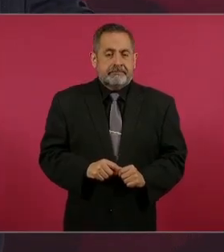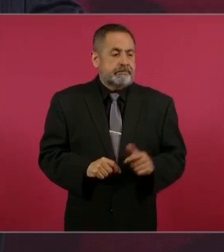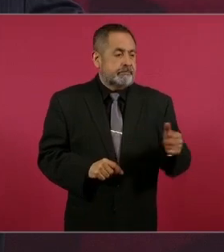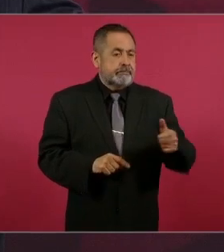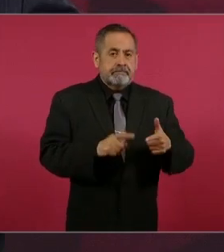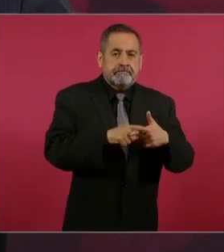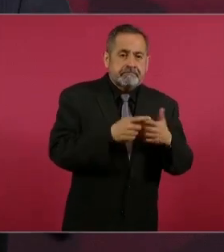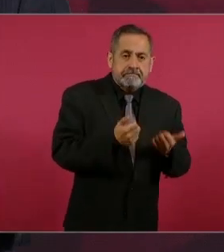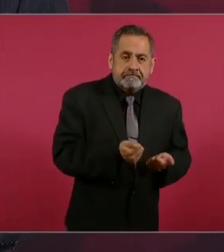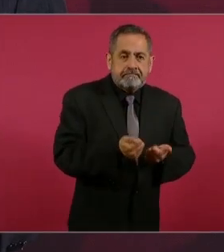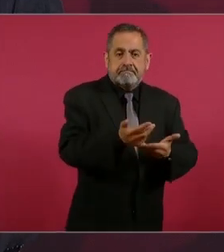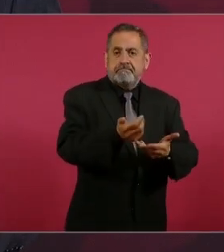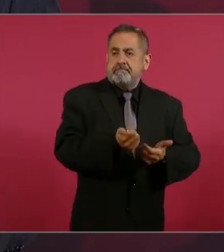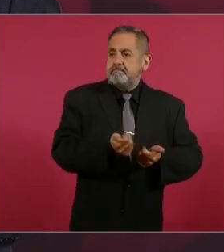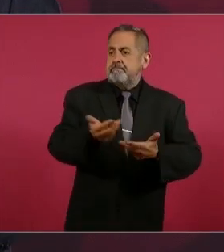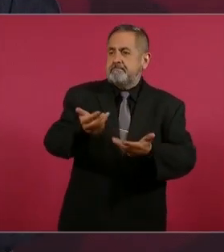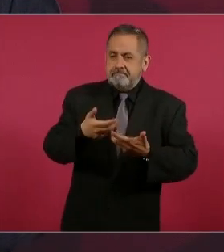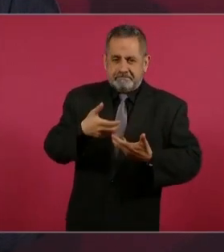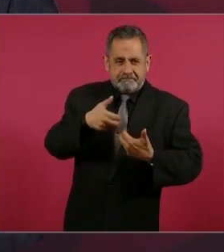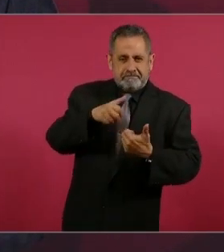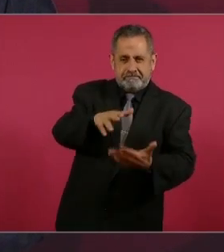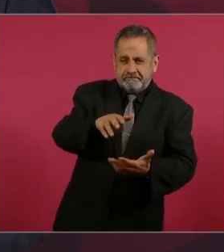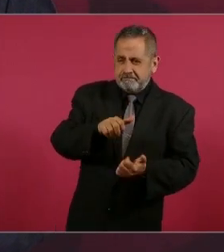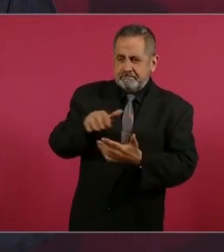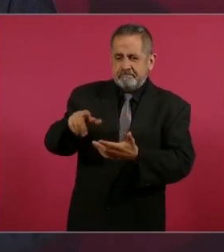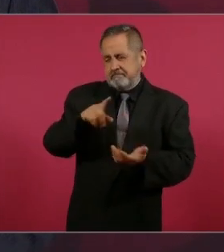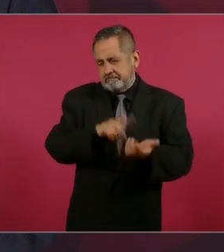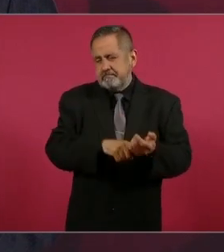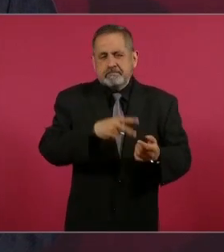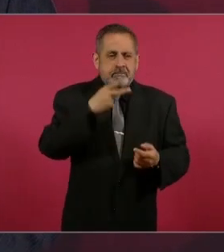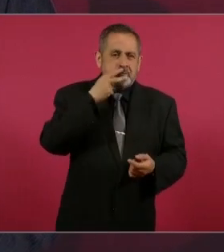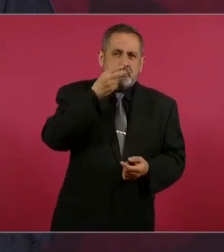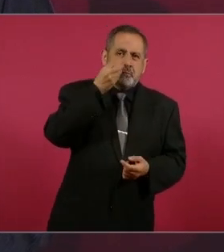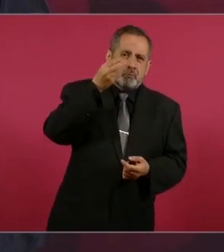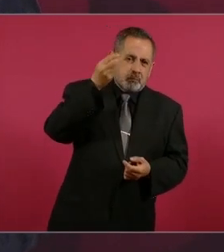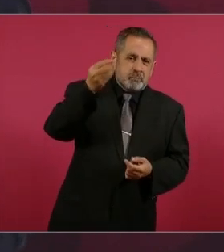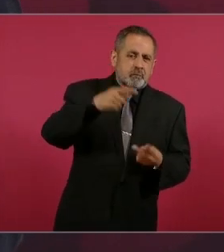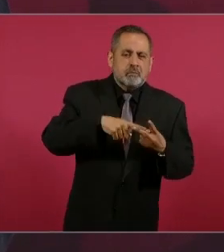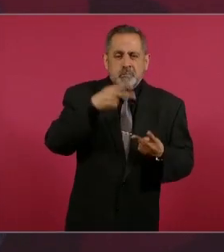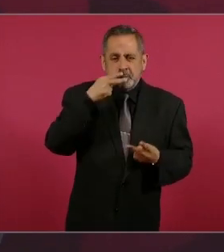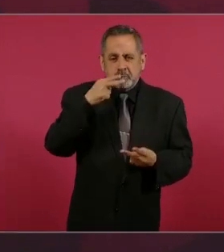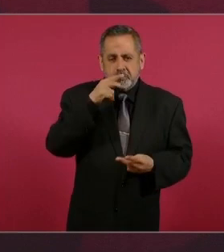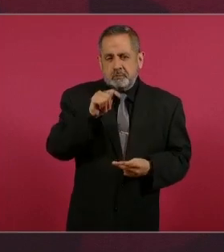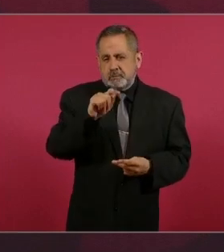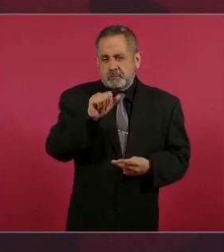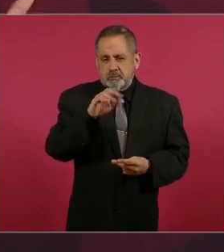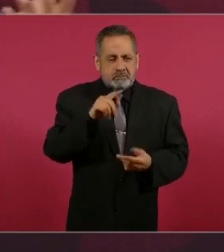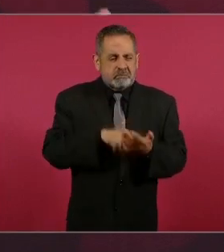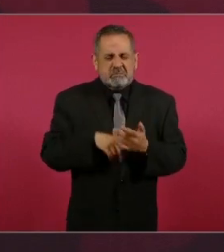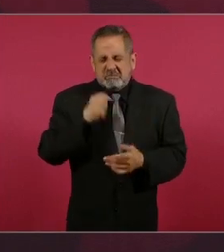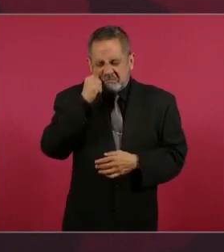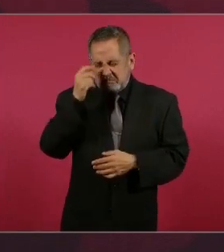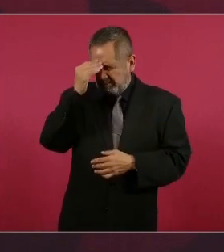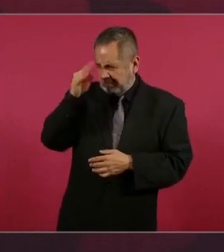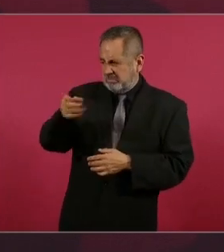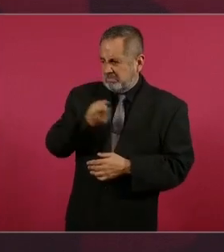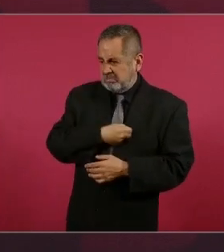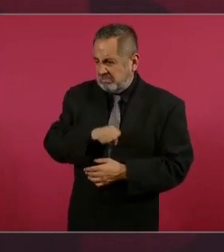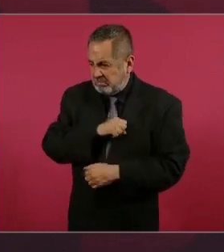la distribución del tabaco, de los vapeadores, pues no les importa la